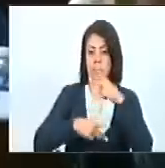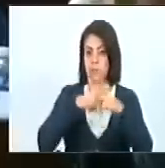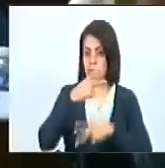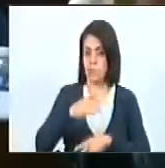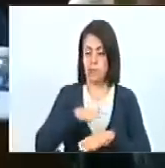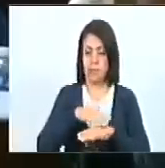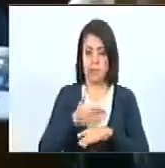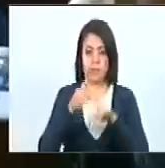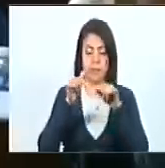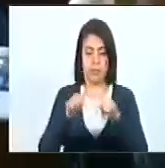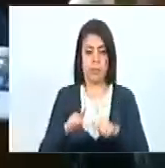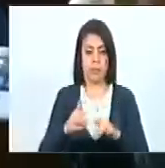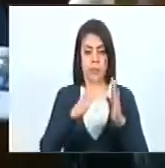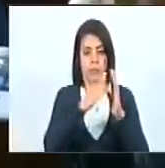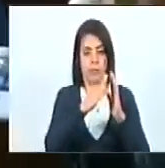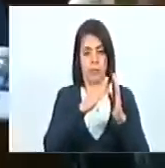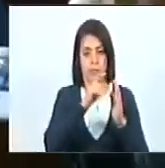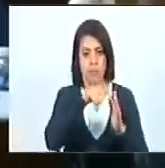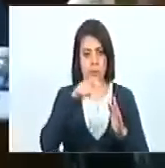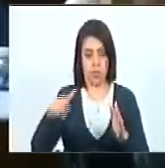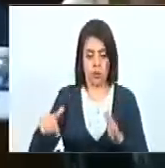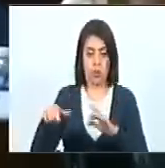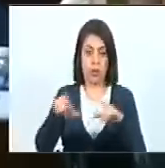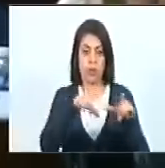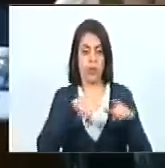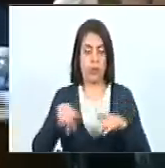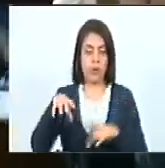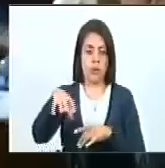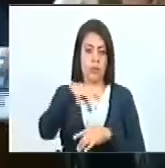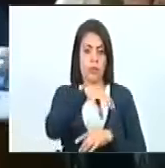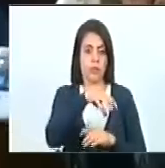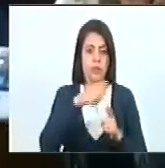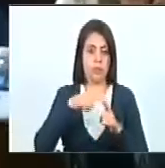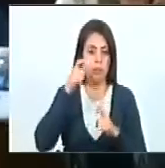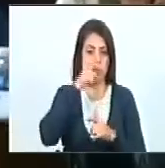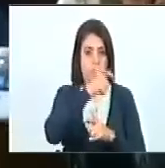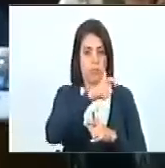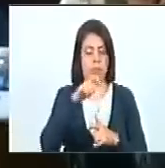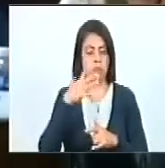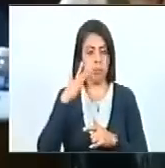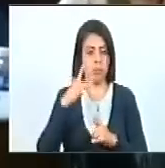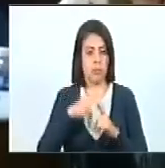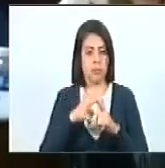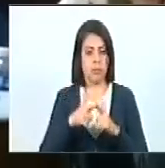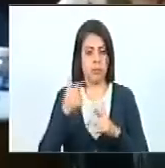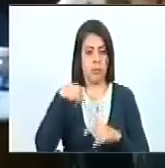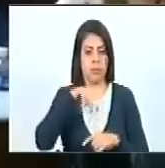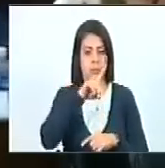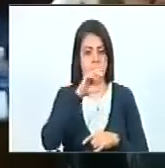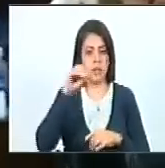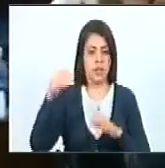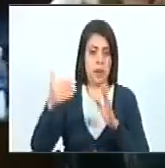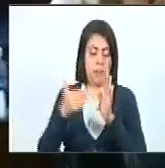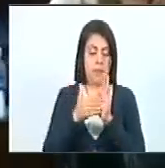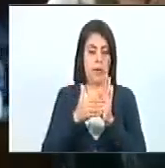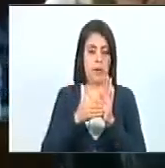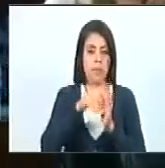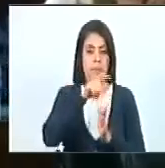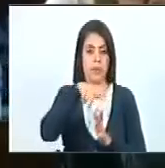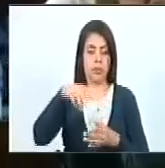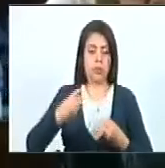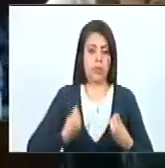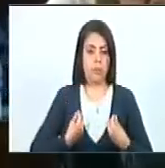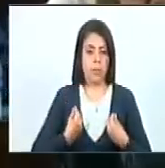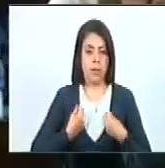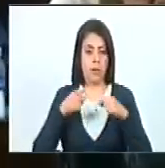producción y en habitantes de nuestro estado. Tiene una población aproximada de más de 100.000